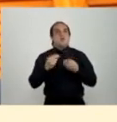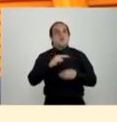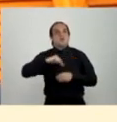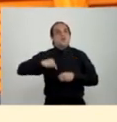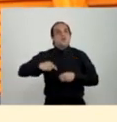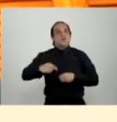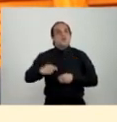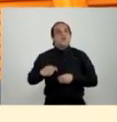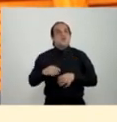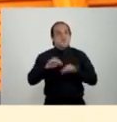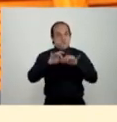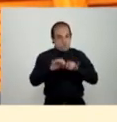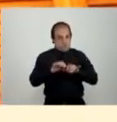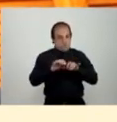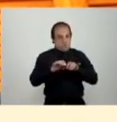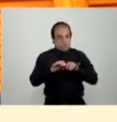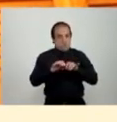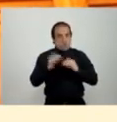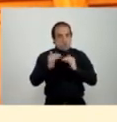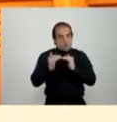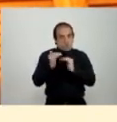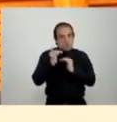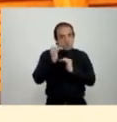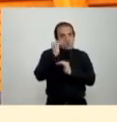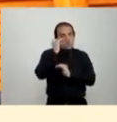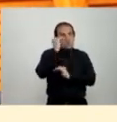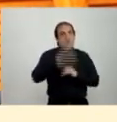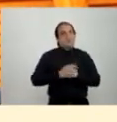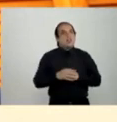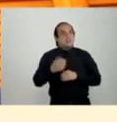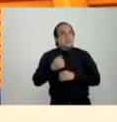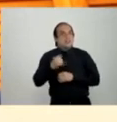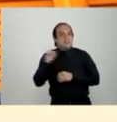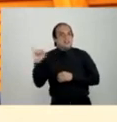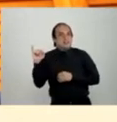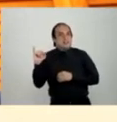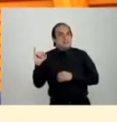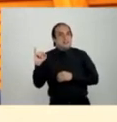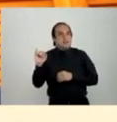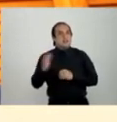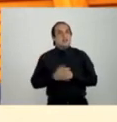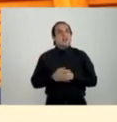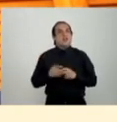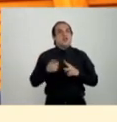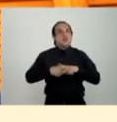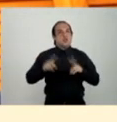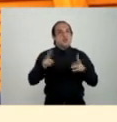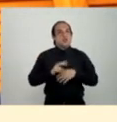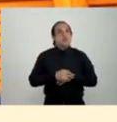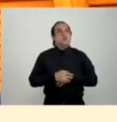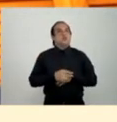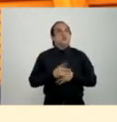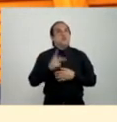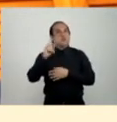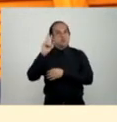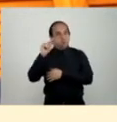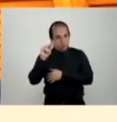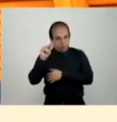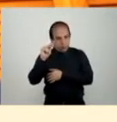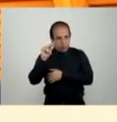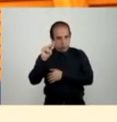progresistas de izquierda, ¿no? De hecho, el gran lanzamiento fue un programa de televisión franco-alemán